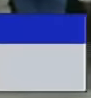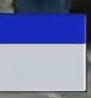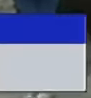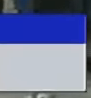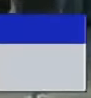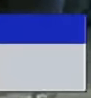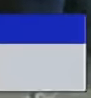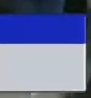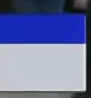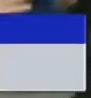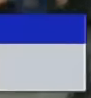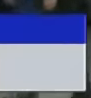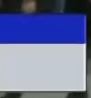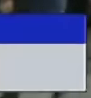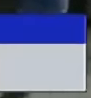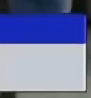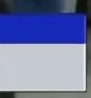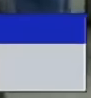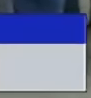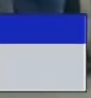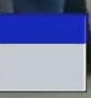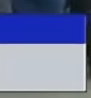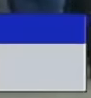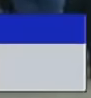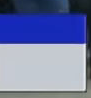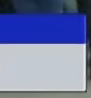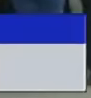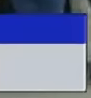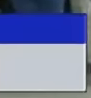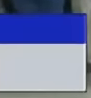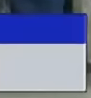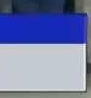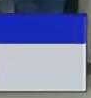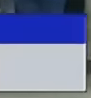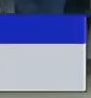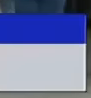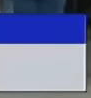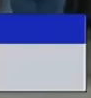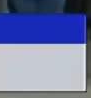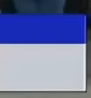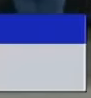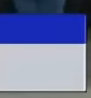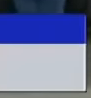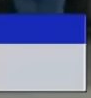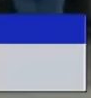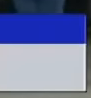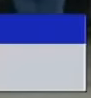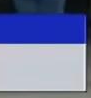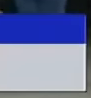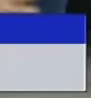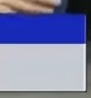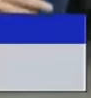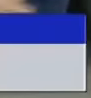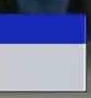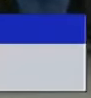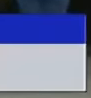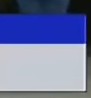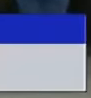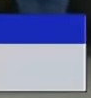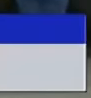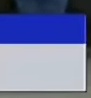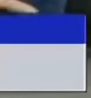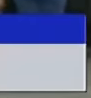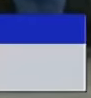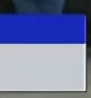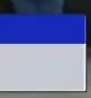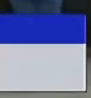sanciones económicas a través y calificó de criminal e irresponsable a ese sector opositor y se